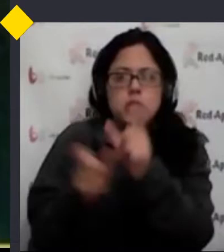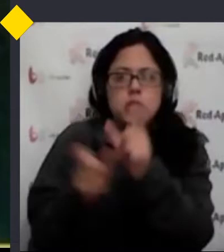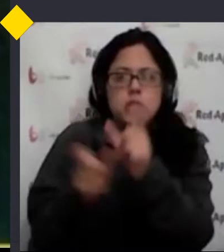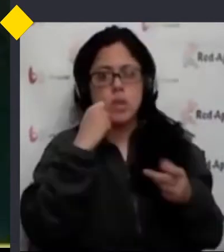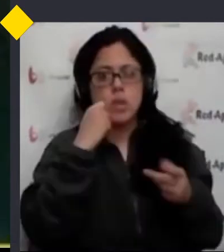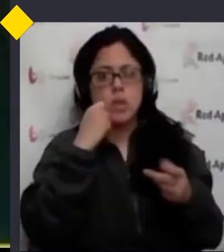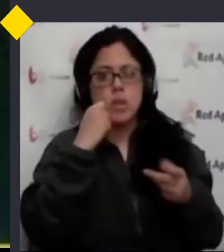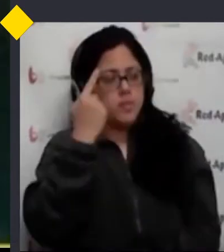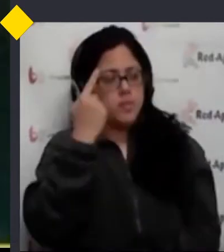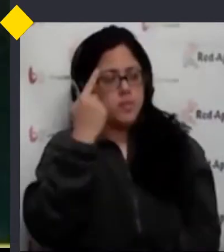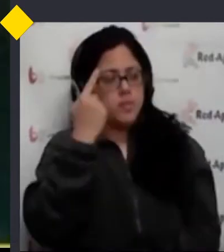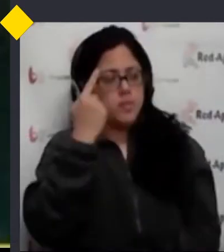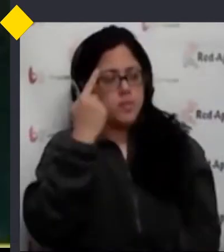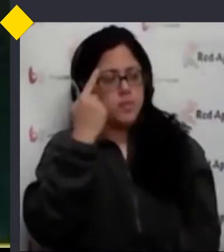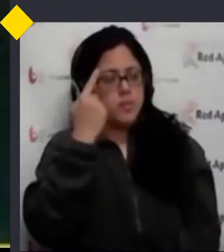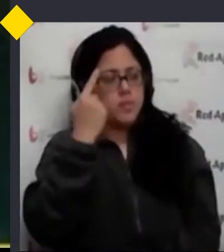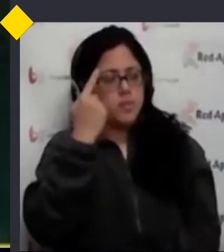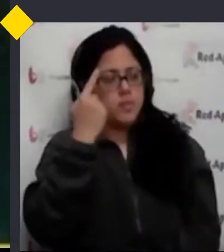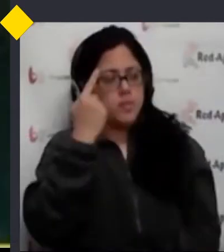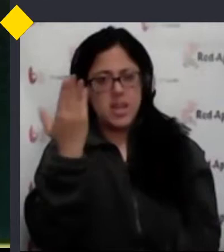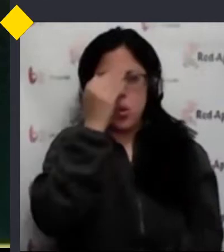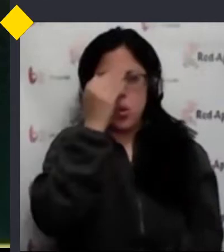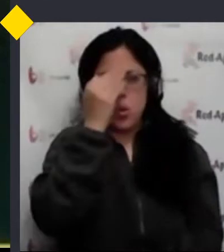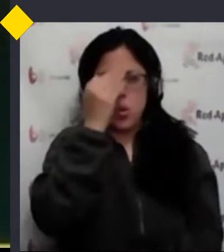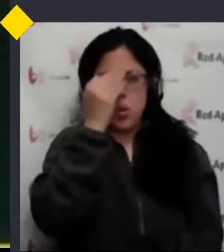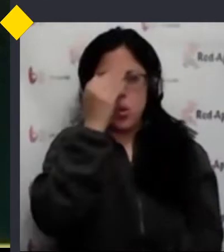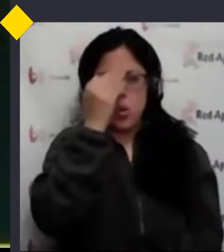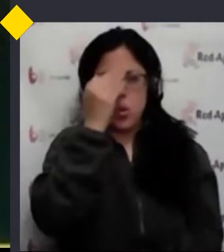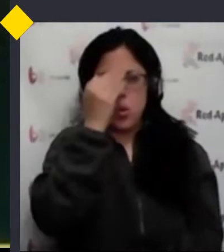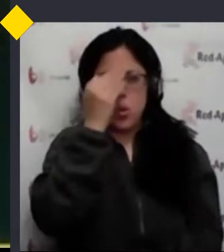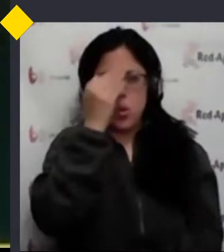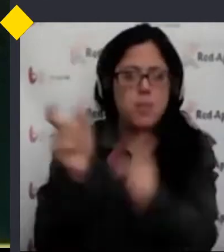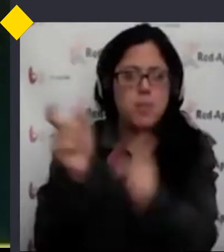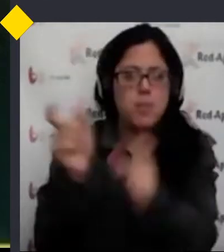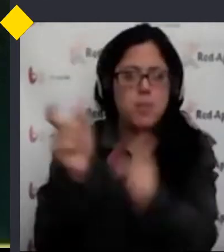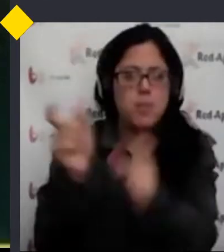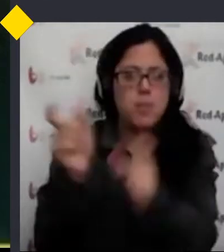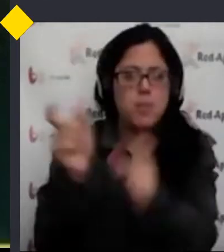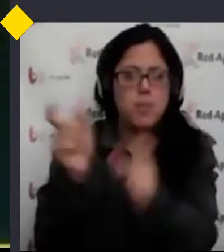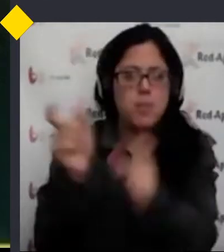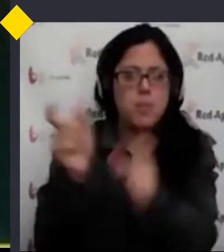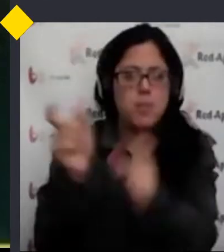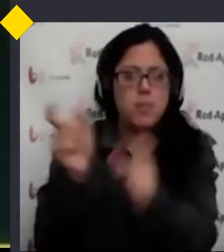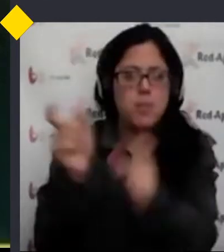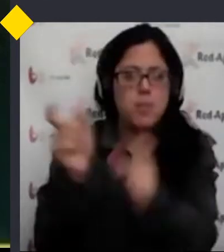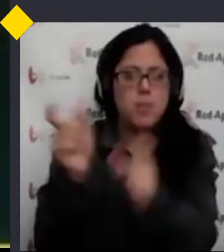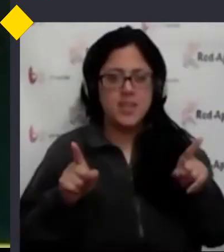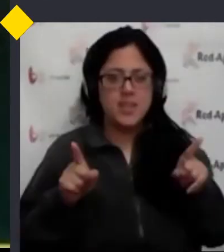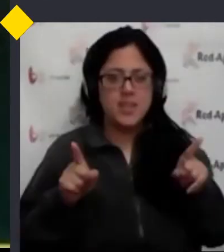sostenibilidad, que incluye preocupación por el medio ambiente, por la sociedad y por las distintas diversidades dentro de la